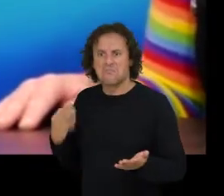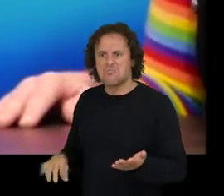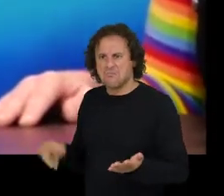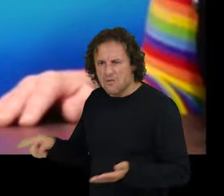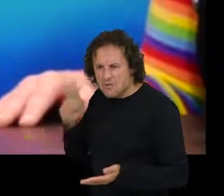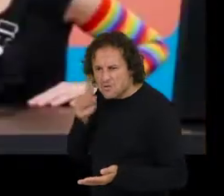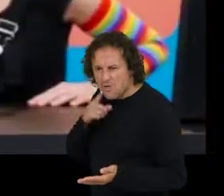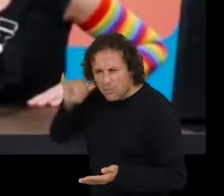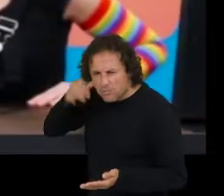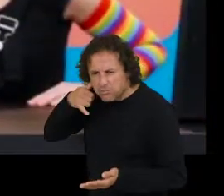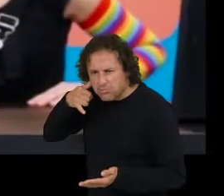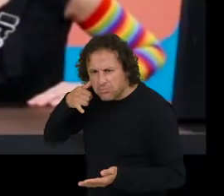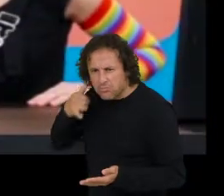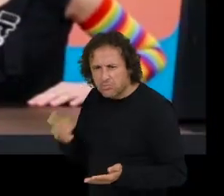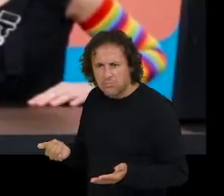xorda, Loli.